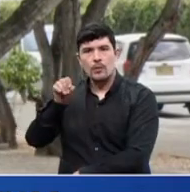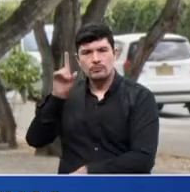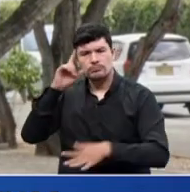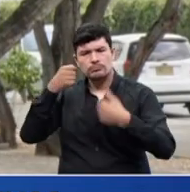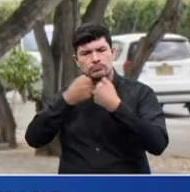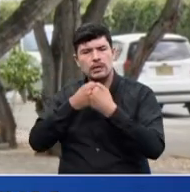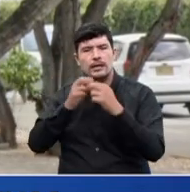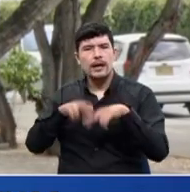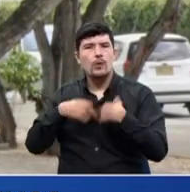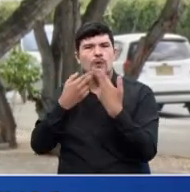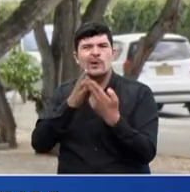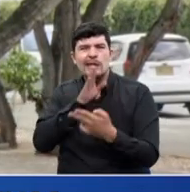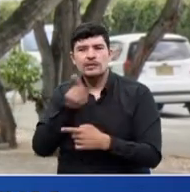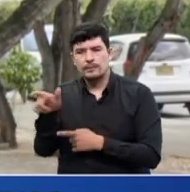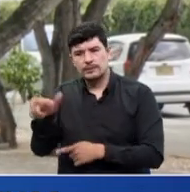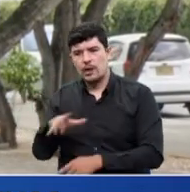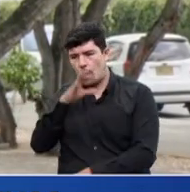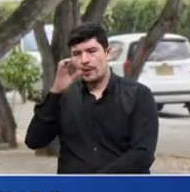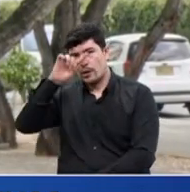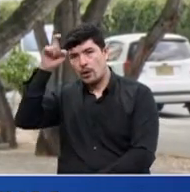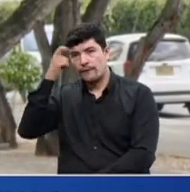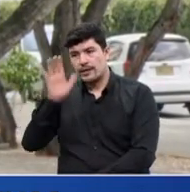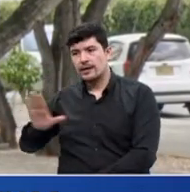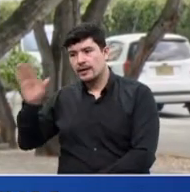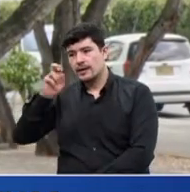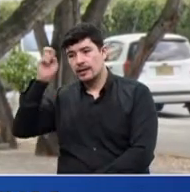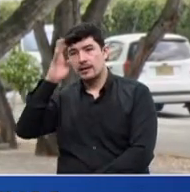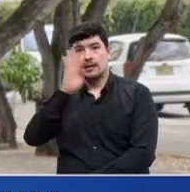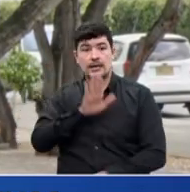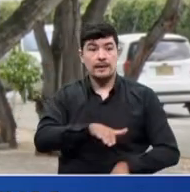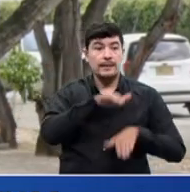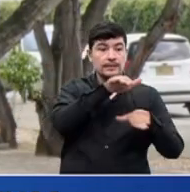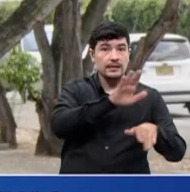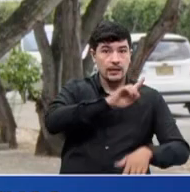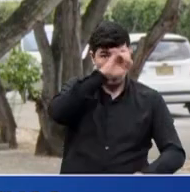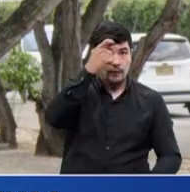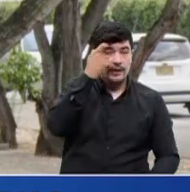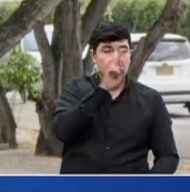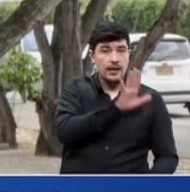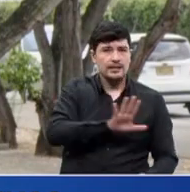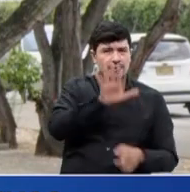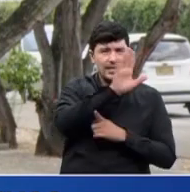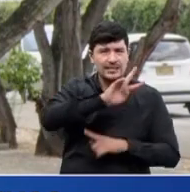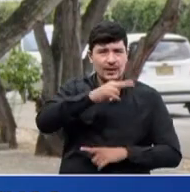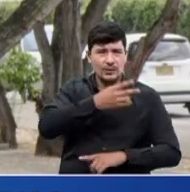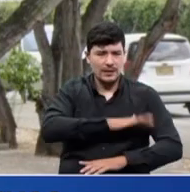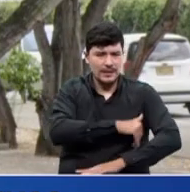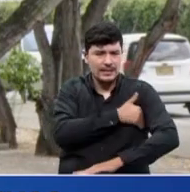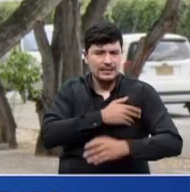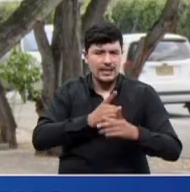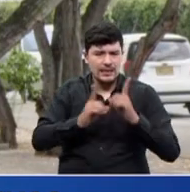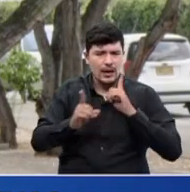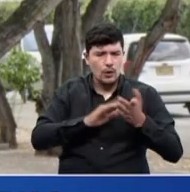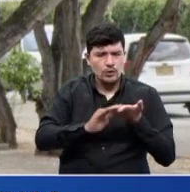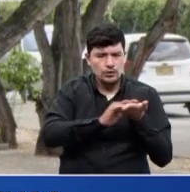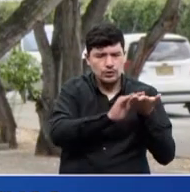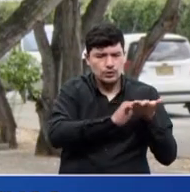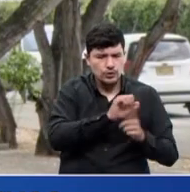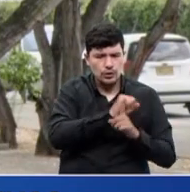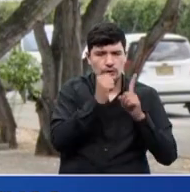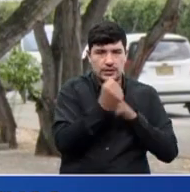gobernador de Norte de Santander y también con la representante del gobierno nacional, la viceministra para el diálogo social, Lilian Solano, donde